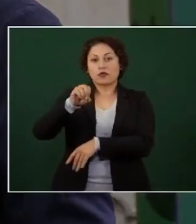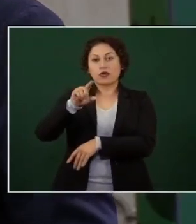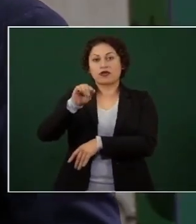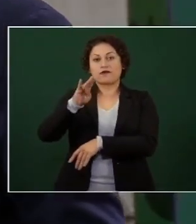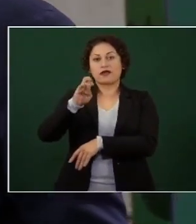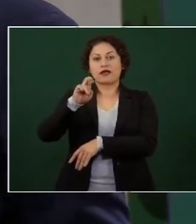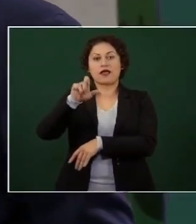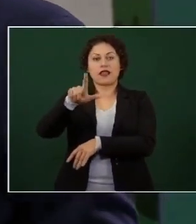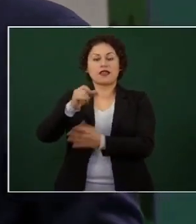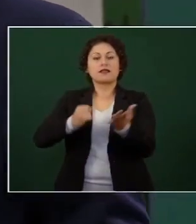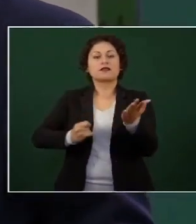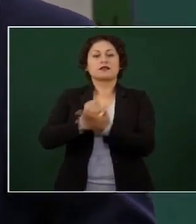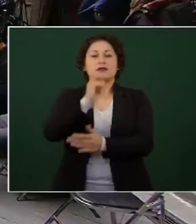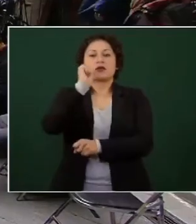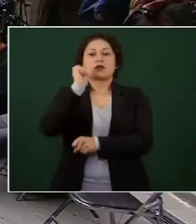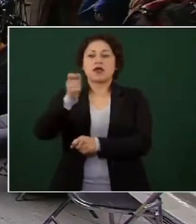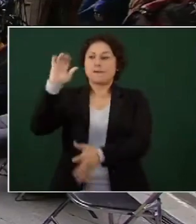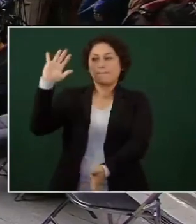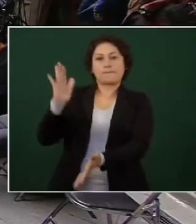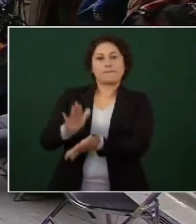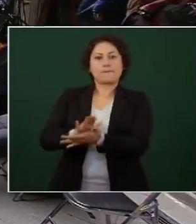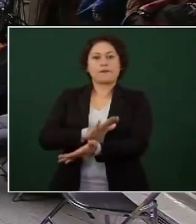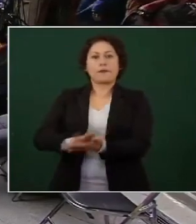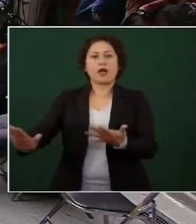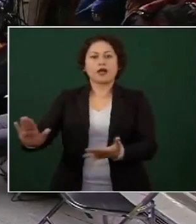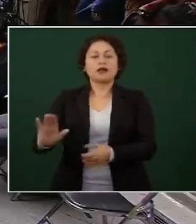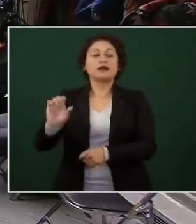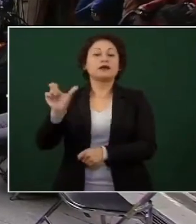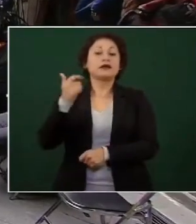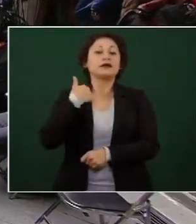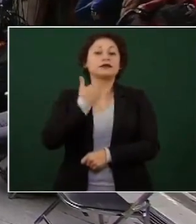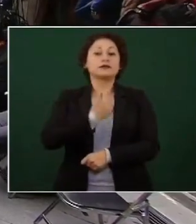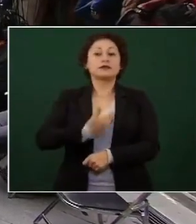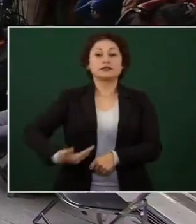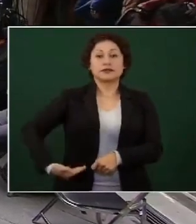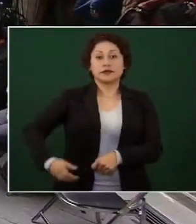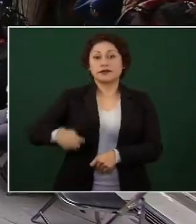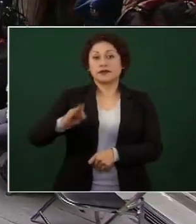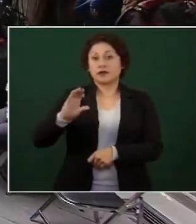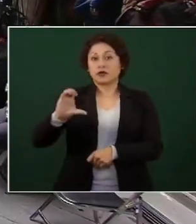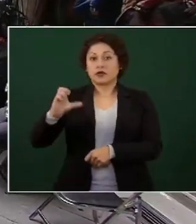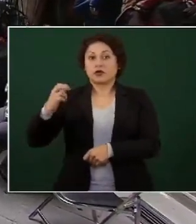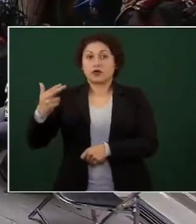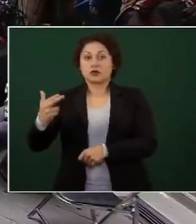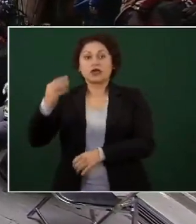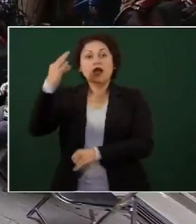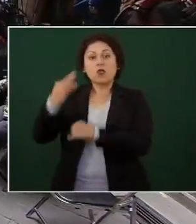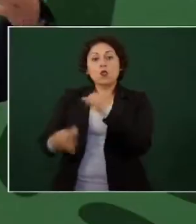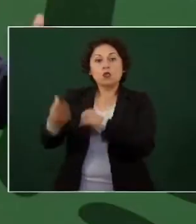La última iniciativa de Calderón, nada más que afortunadamente no pasó, porque